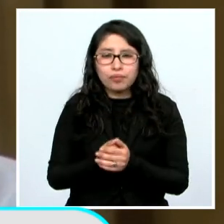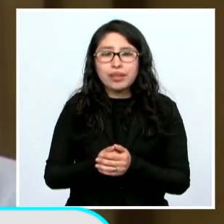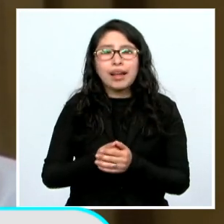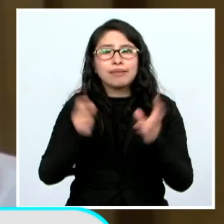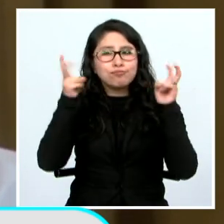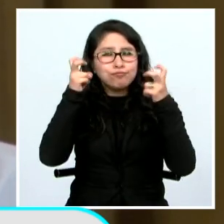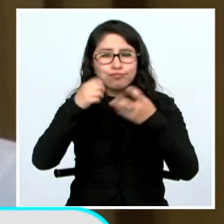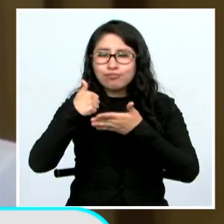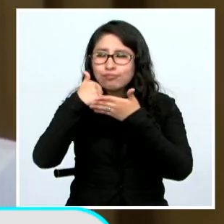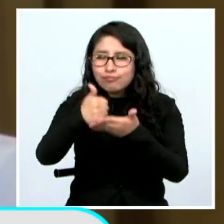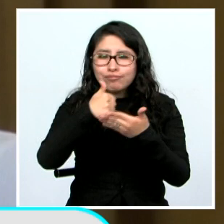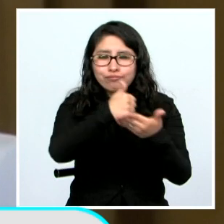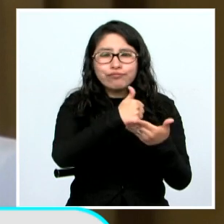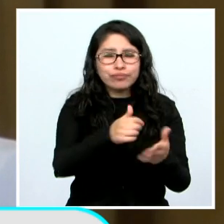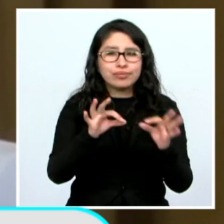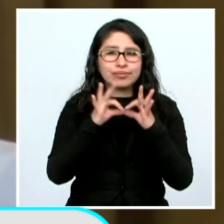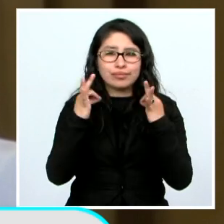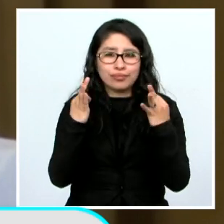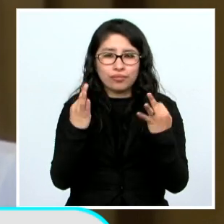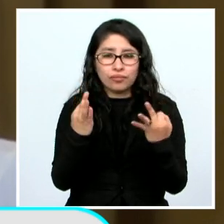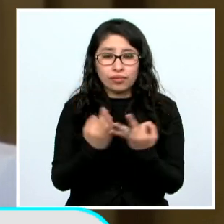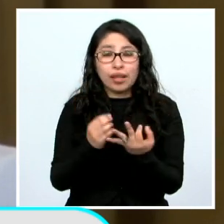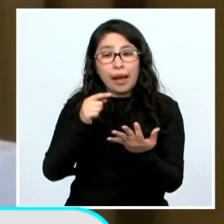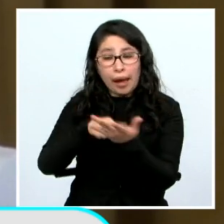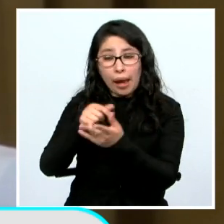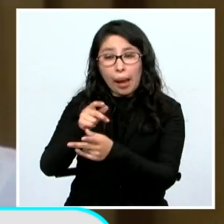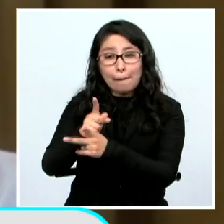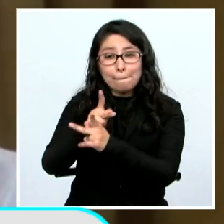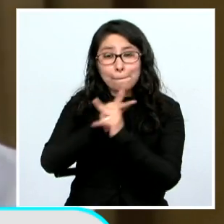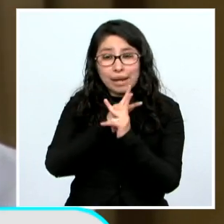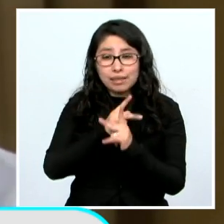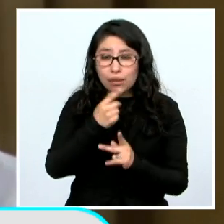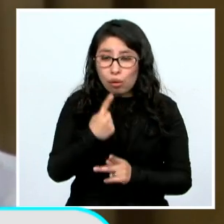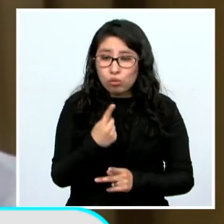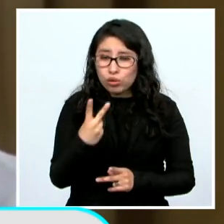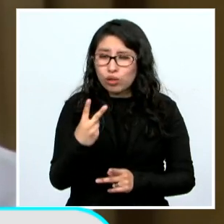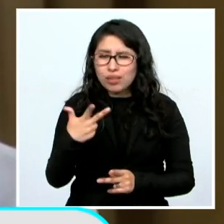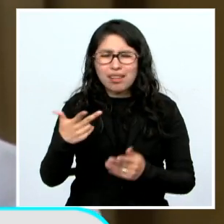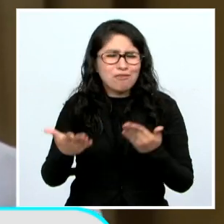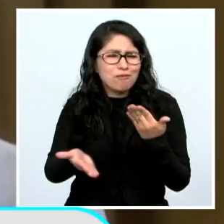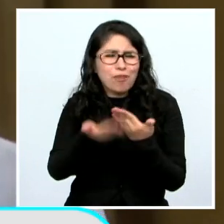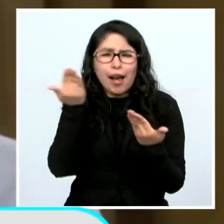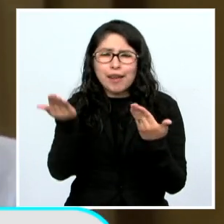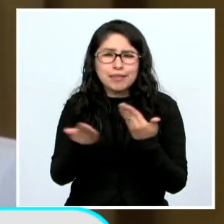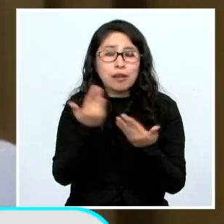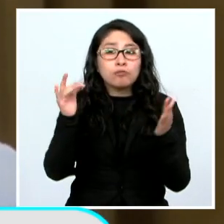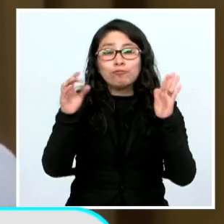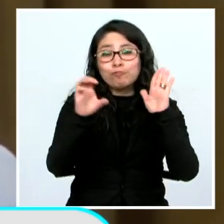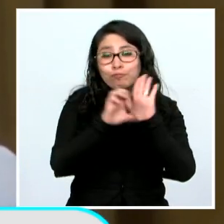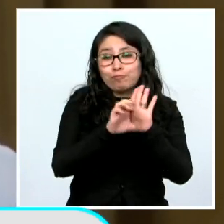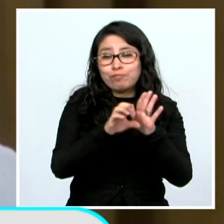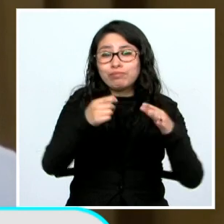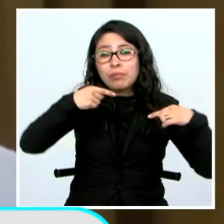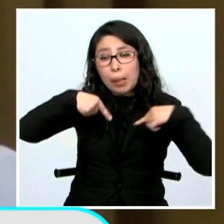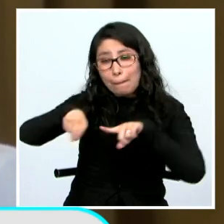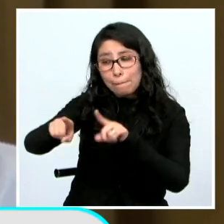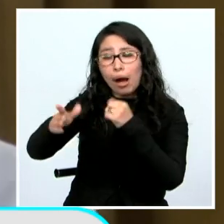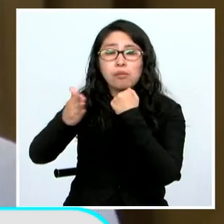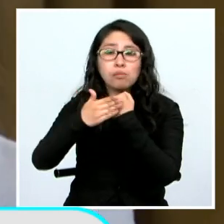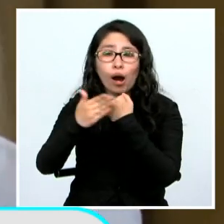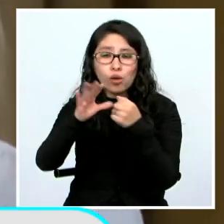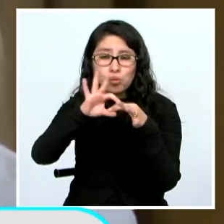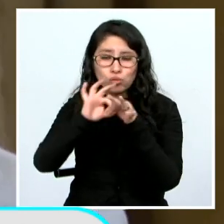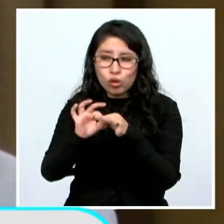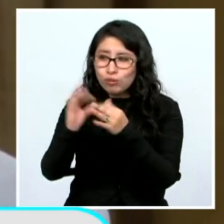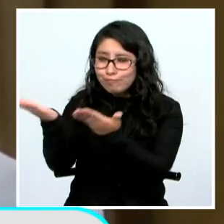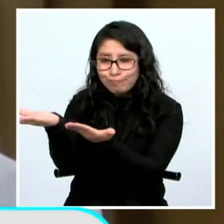familia. Y entonces esa es una manera de obtener un crédito bien fácil. Usted puede llegar al Banco Unión, le dan